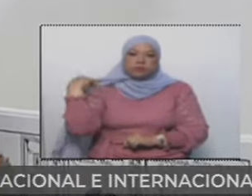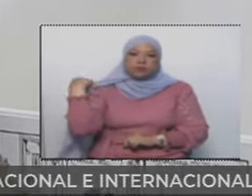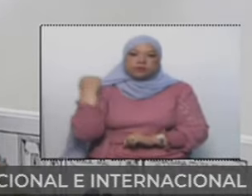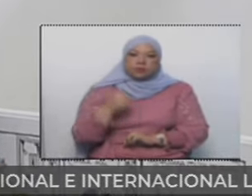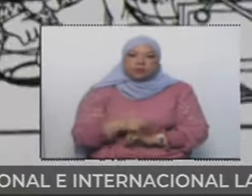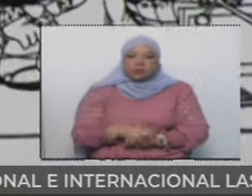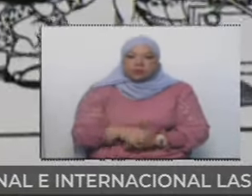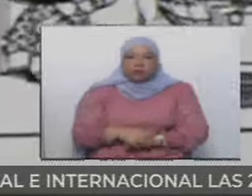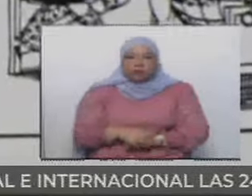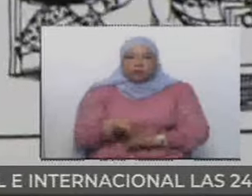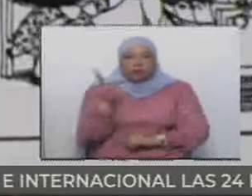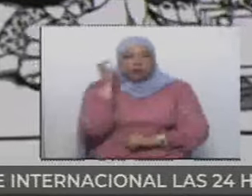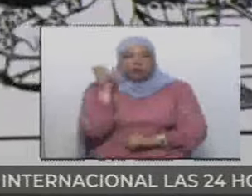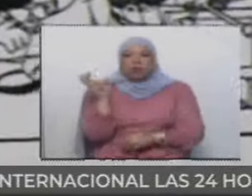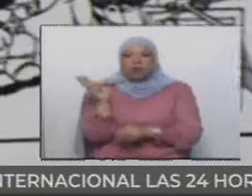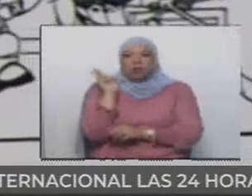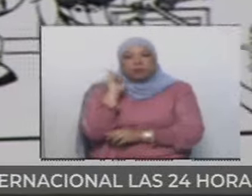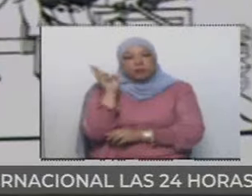Escucha la radio